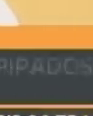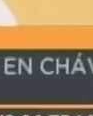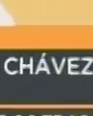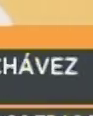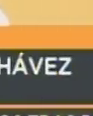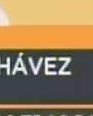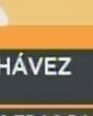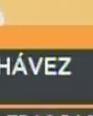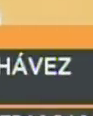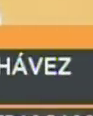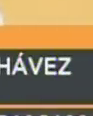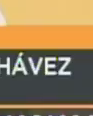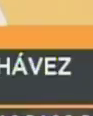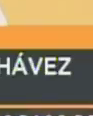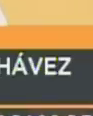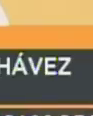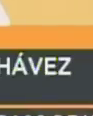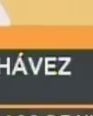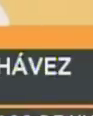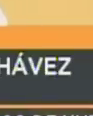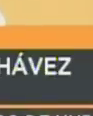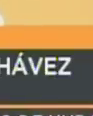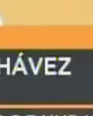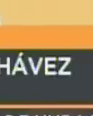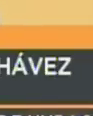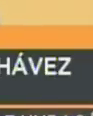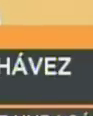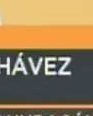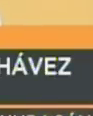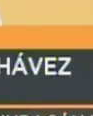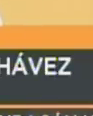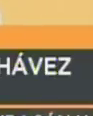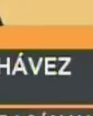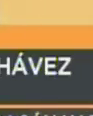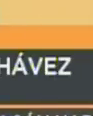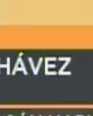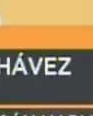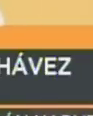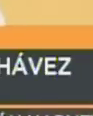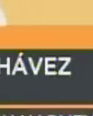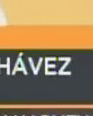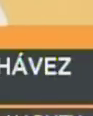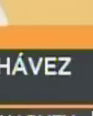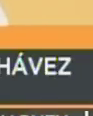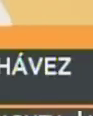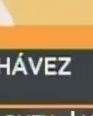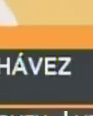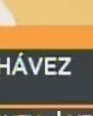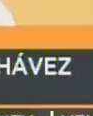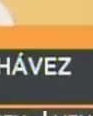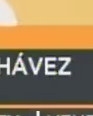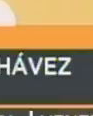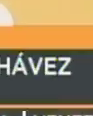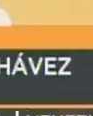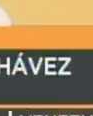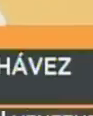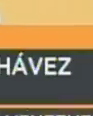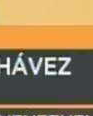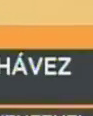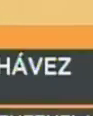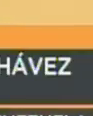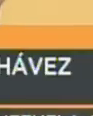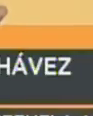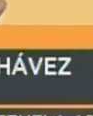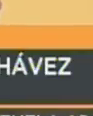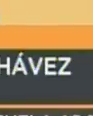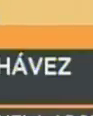presidenta de la Asamblea Nacional Constituyente, en la Comisión por la Verdad y la ley contra el odio, que es una tarea fundamental de la juventud venezolana,